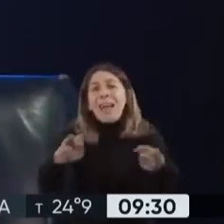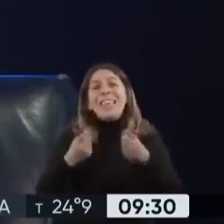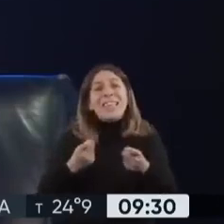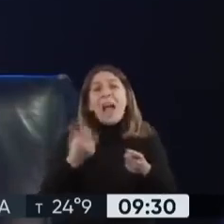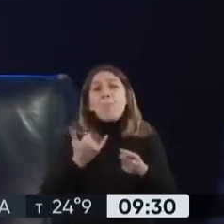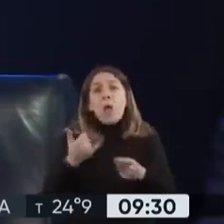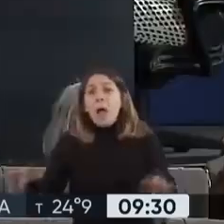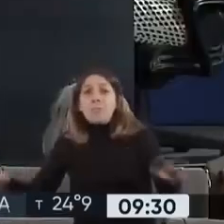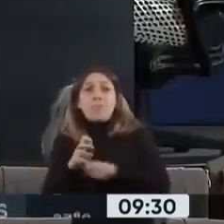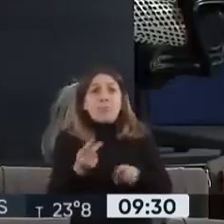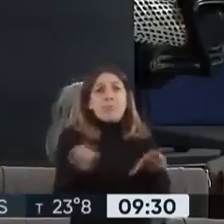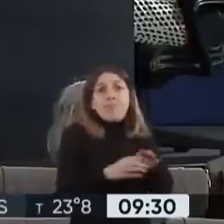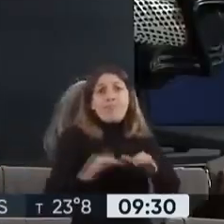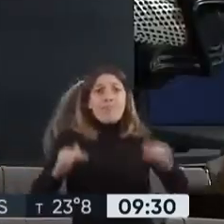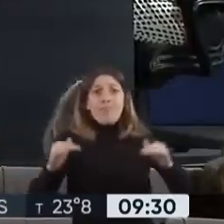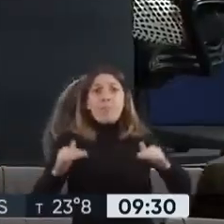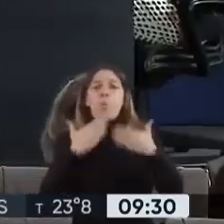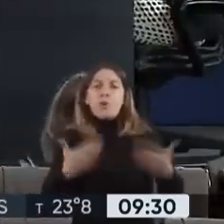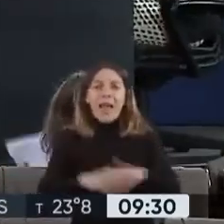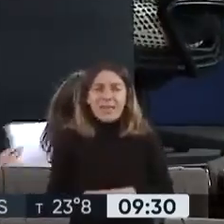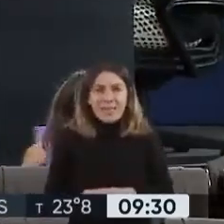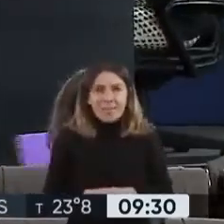equilibrio fiscal muchas gracias